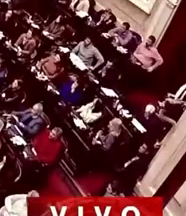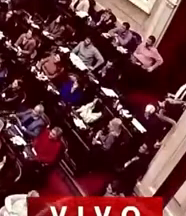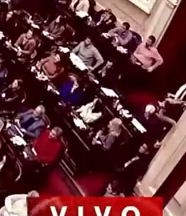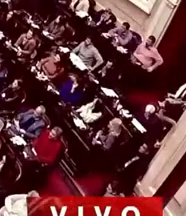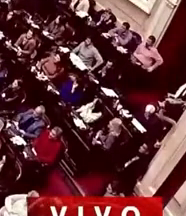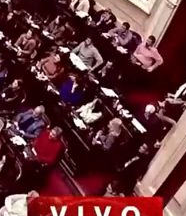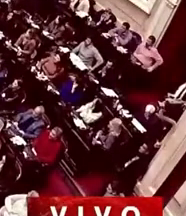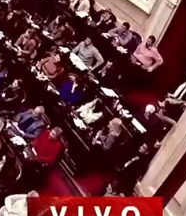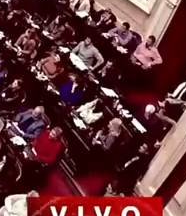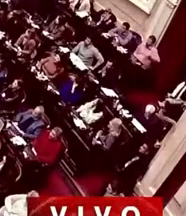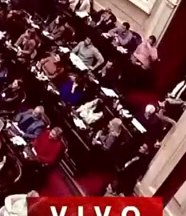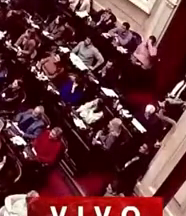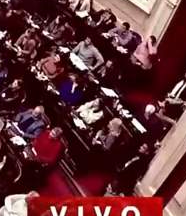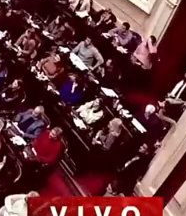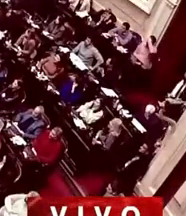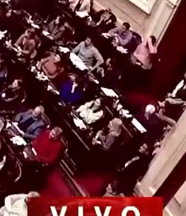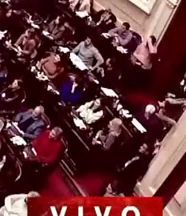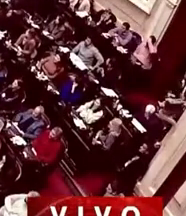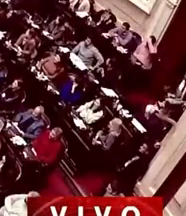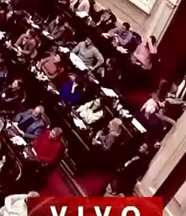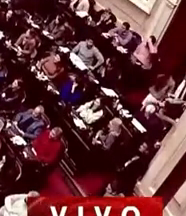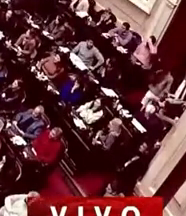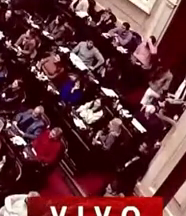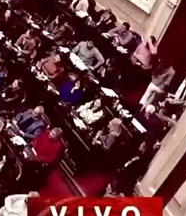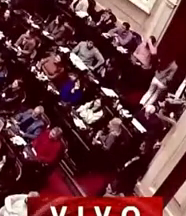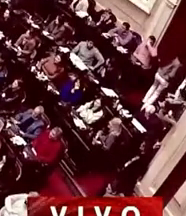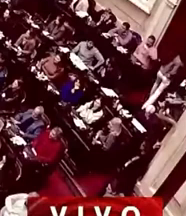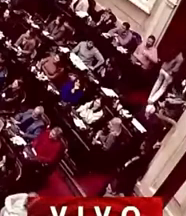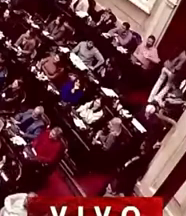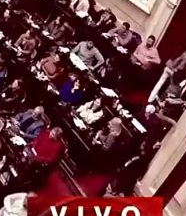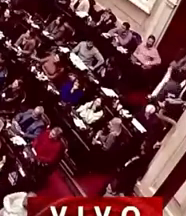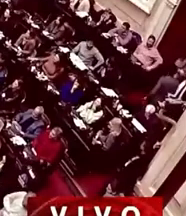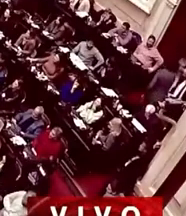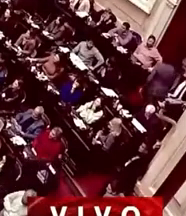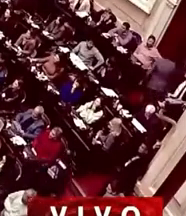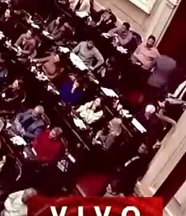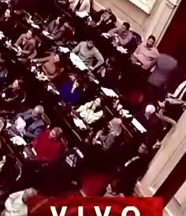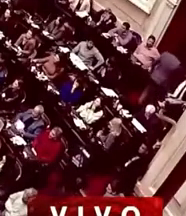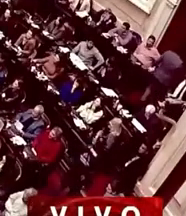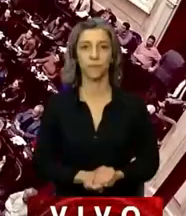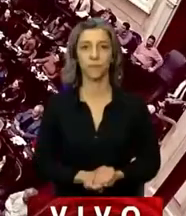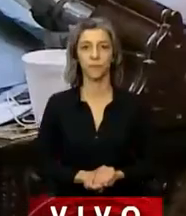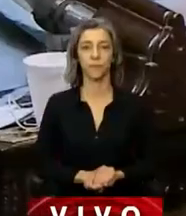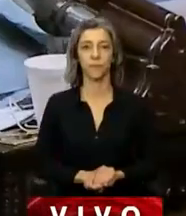Gracias, señor presidente. Le pido a este cuerpo